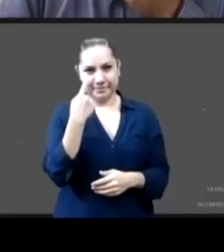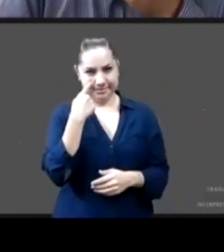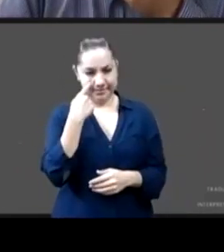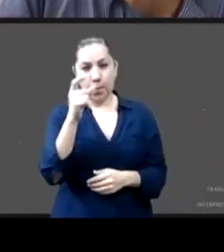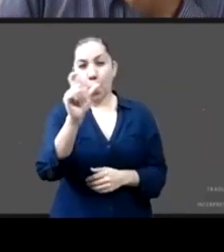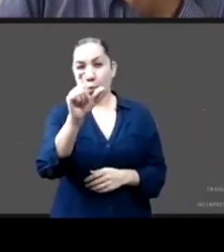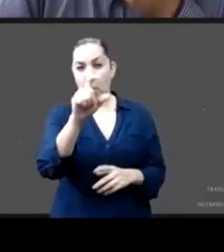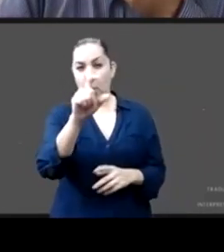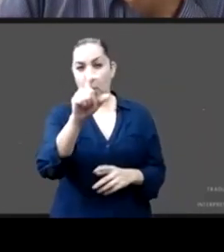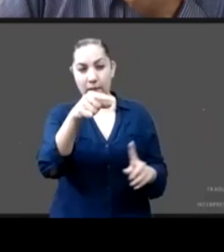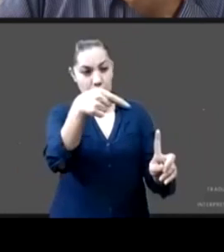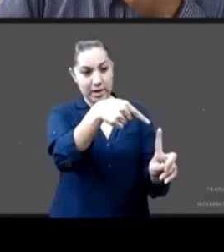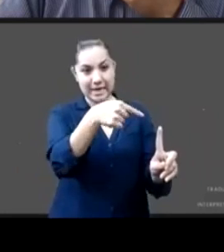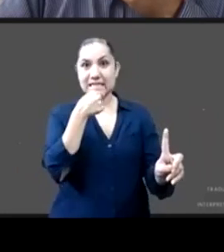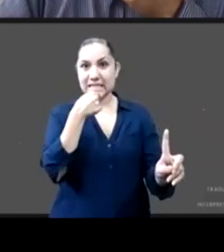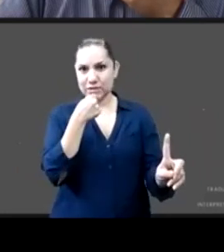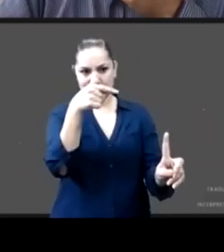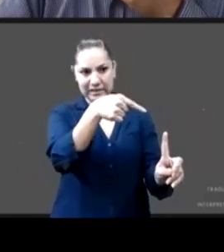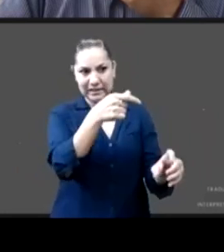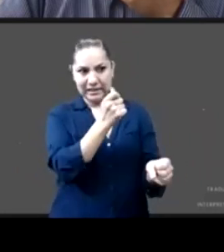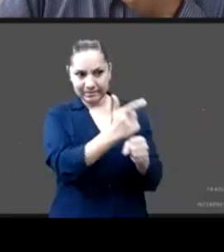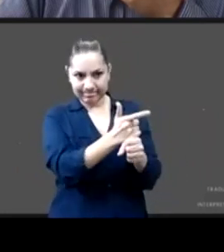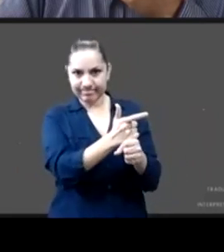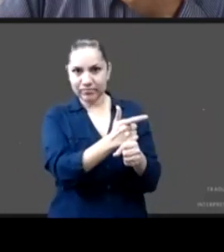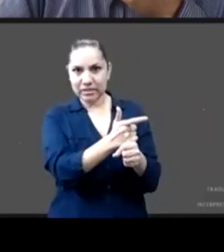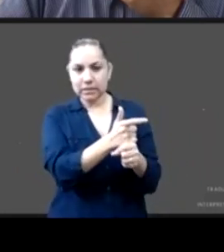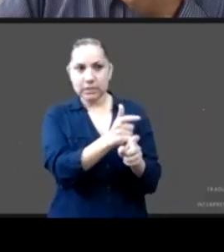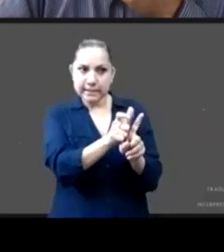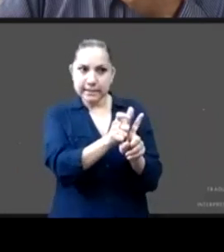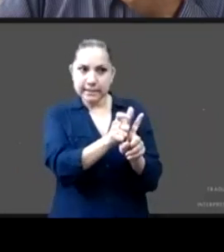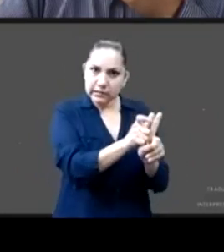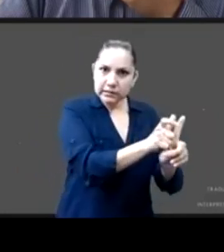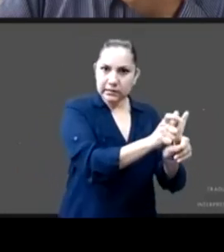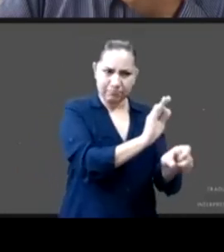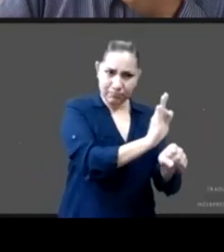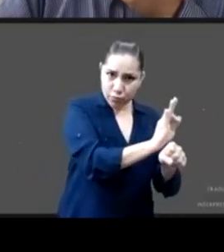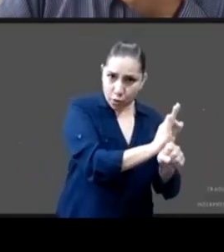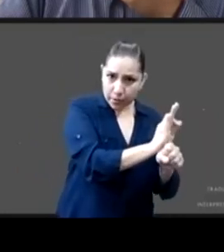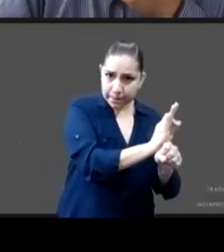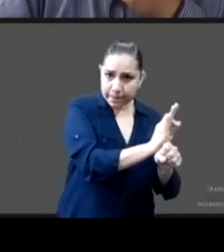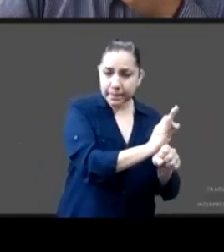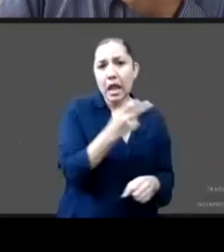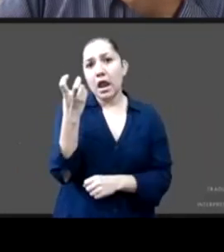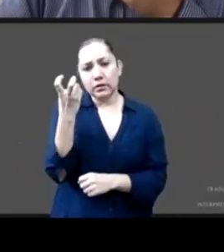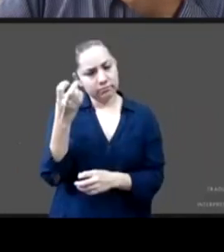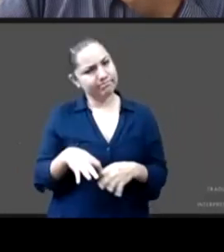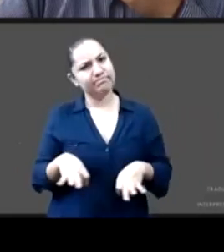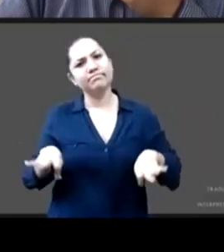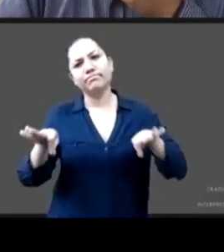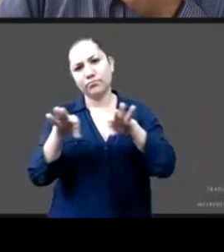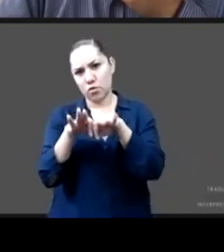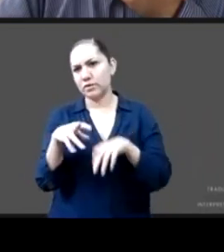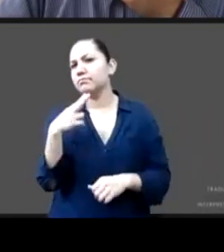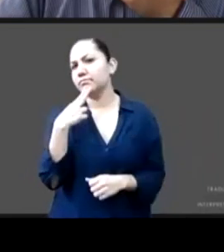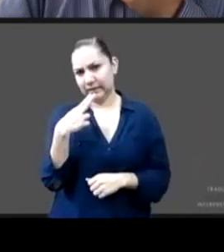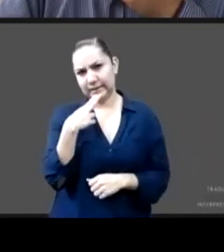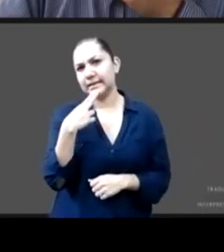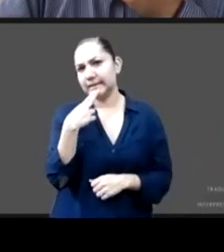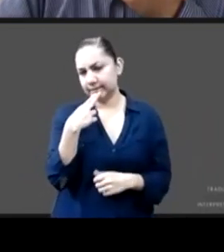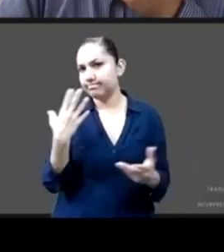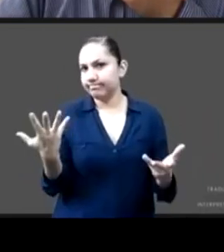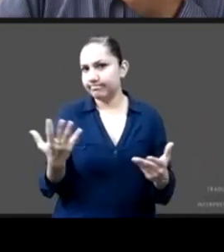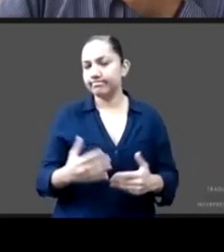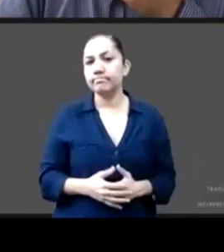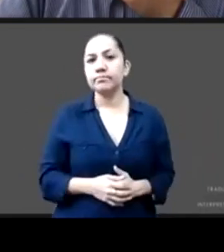resguardado, creo que es un caso exitoso. Como les decía al principio, este es un tema que